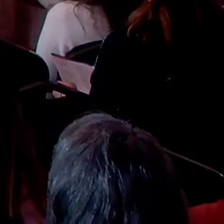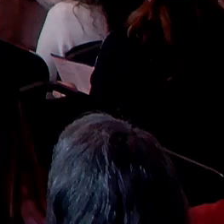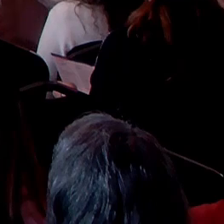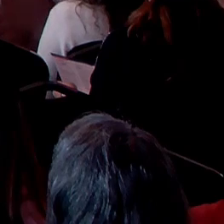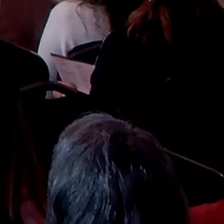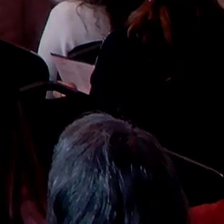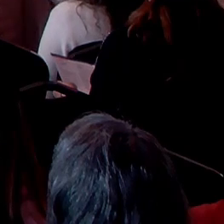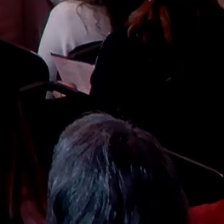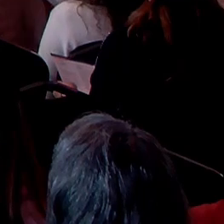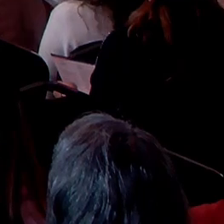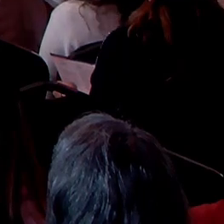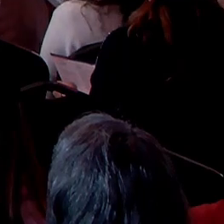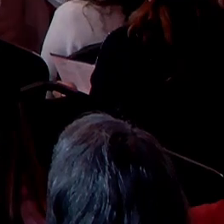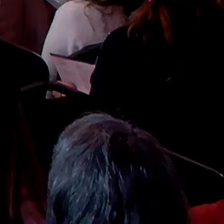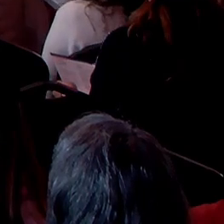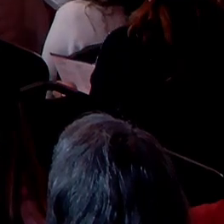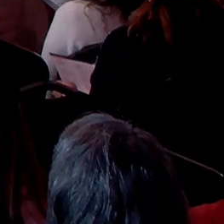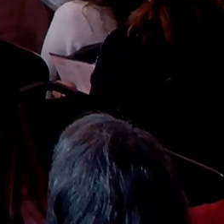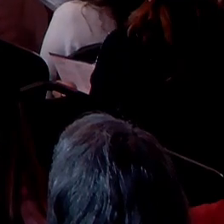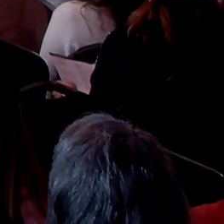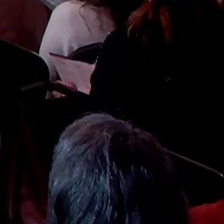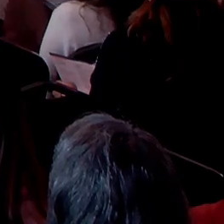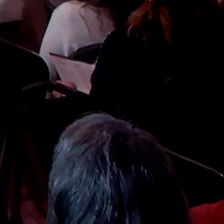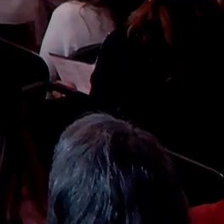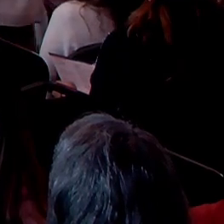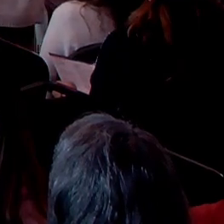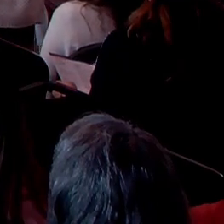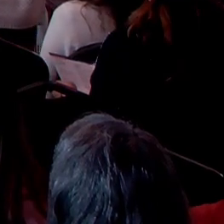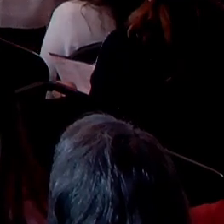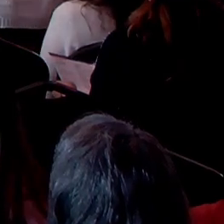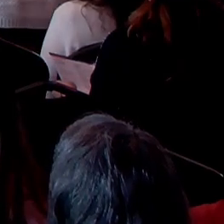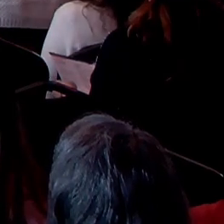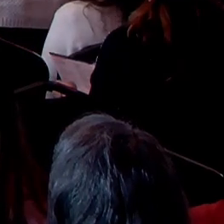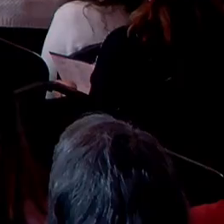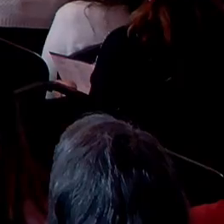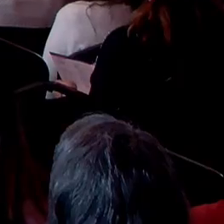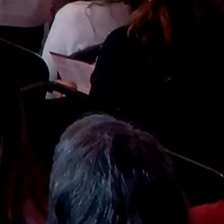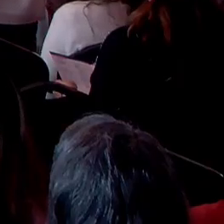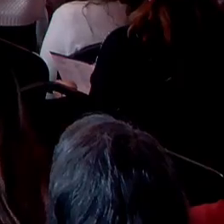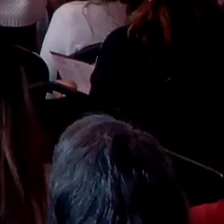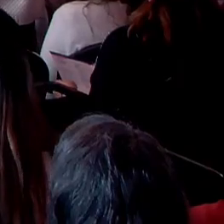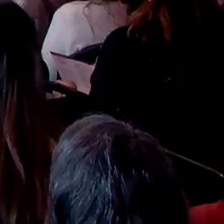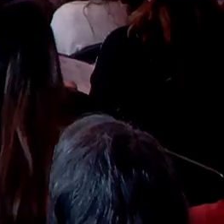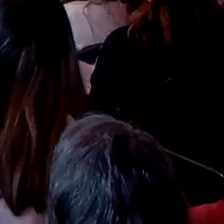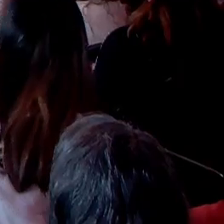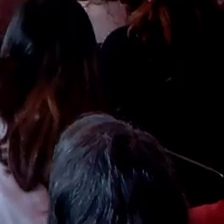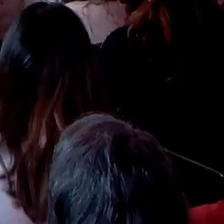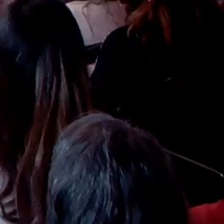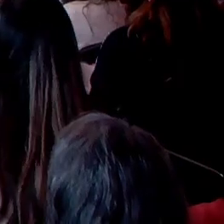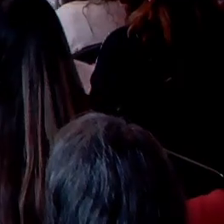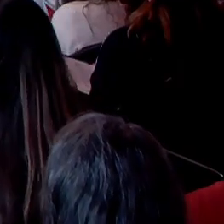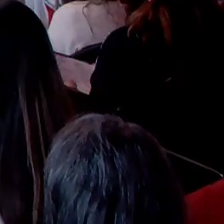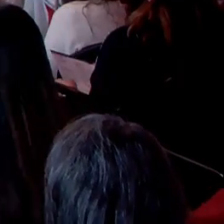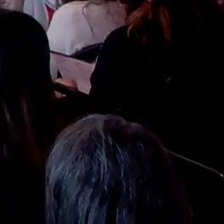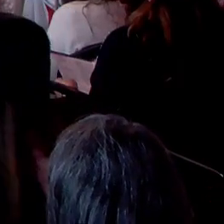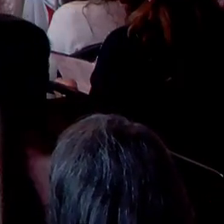gracias también por participar. Dale, y buena muchas discusión gracias. también. Bien. Bueno, muchas gracias por la presentación. Es un